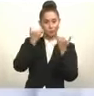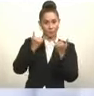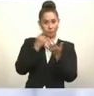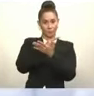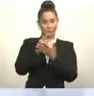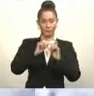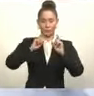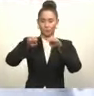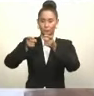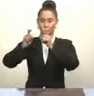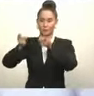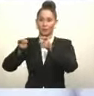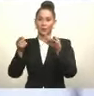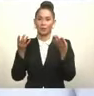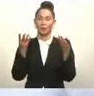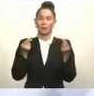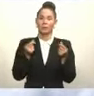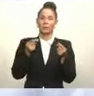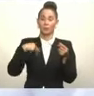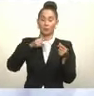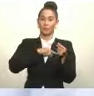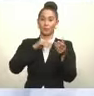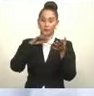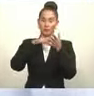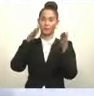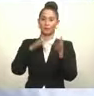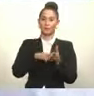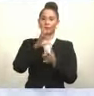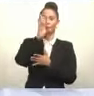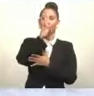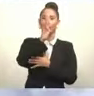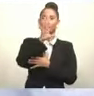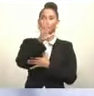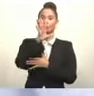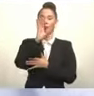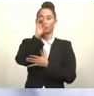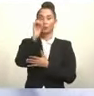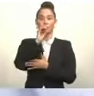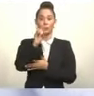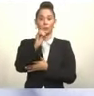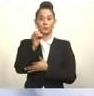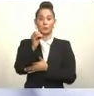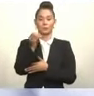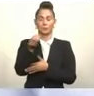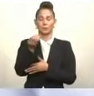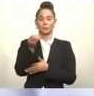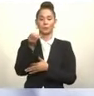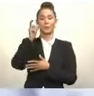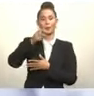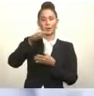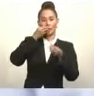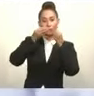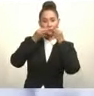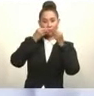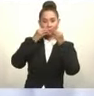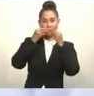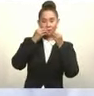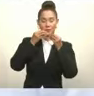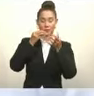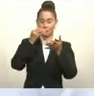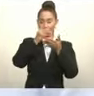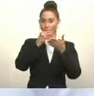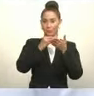semana les aportará a nuestros estudiantes el 75% de la necesidad alimentaria según la